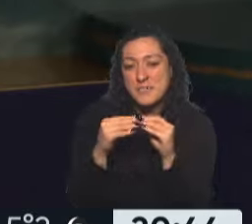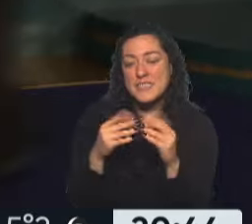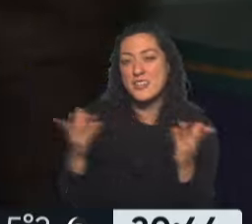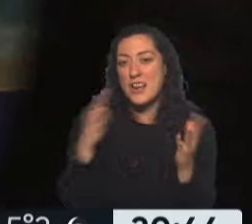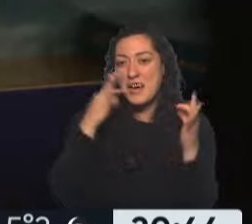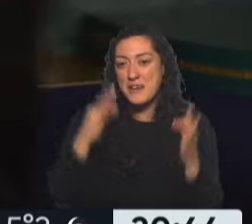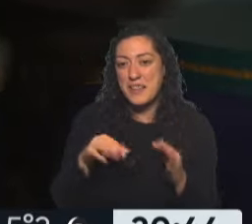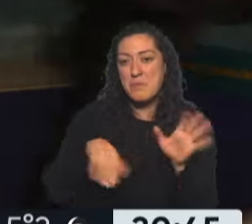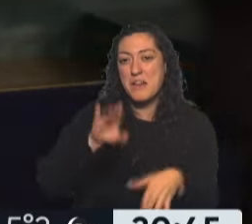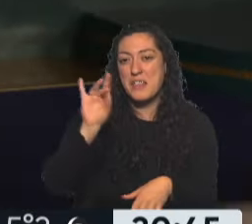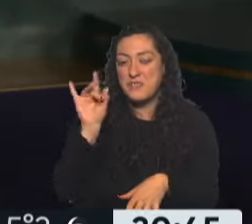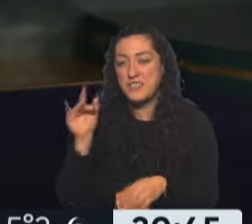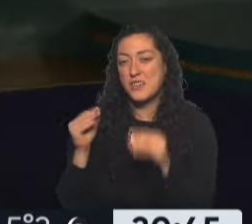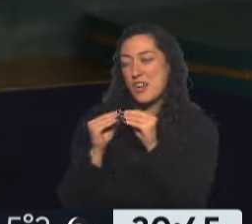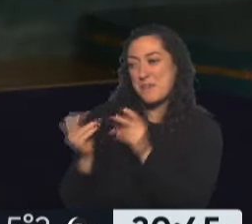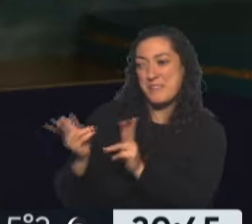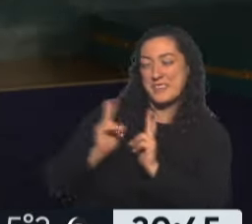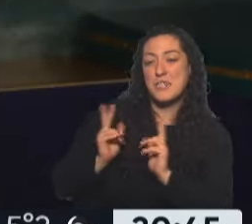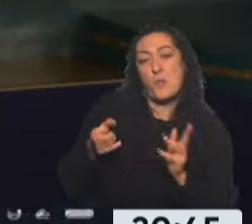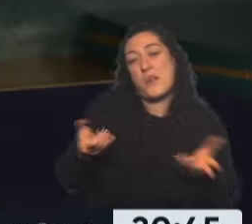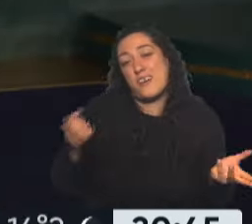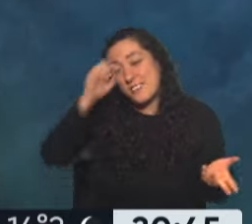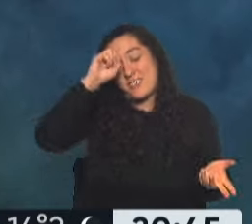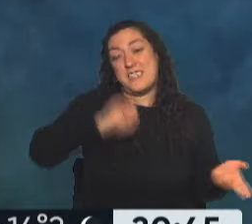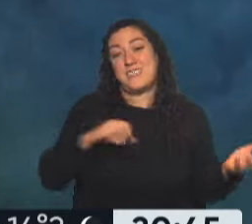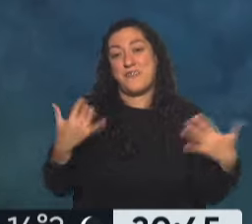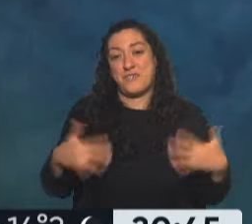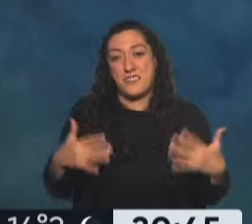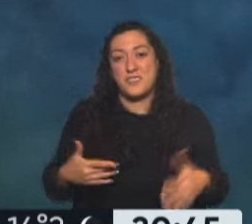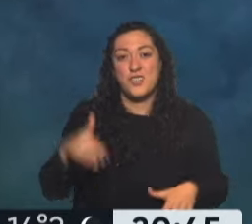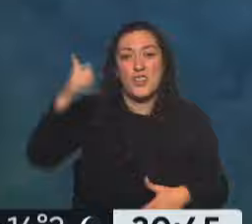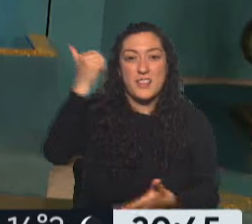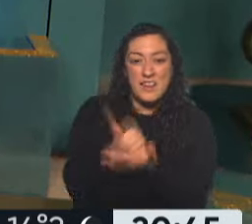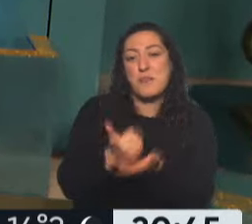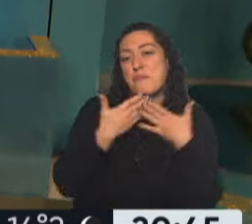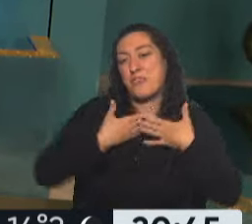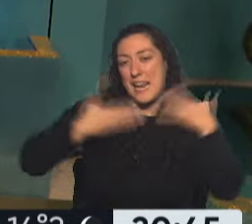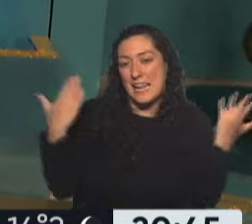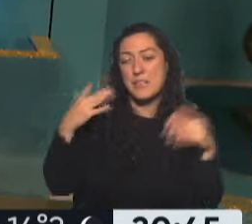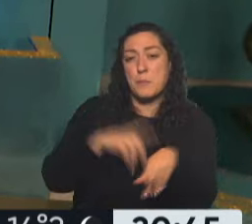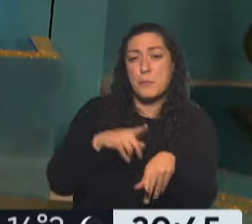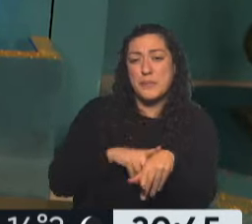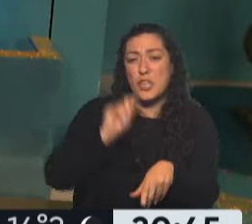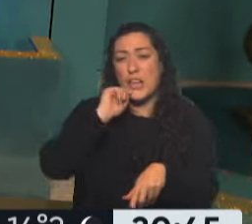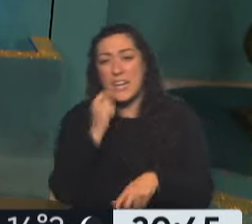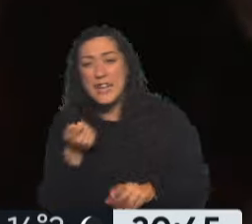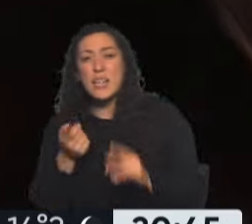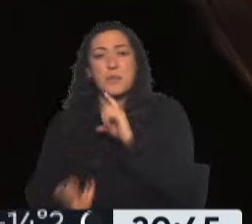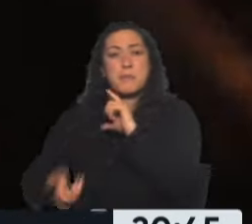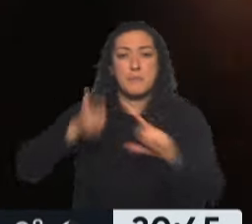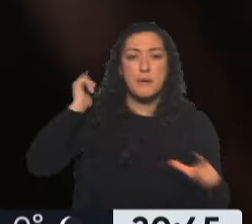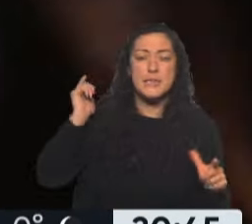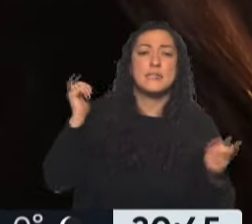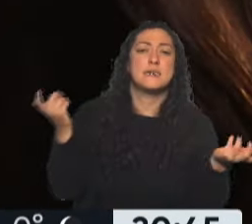la llave difícil. Bueno, ese es el desafío y súper feliz de estar acá. Pensar en los momentos lindos que viviste ahí, tantos días de encierro,